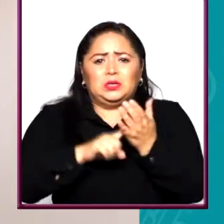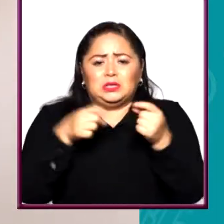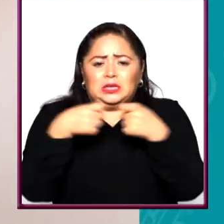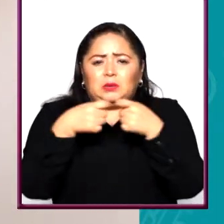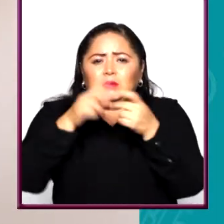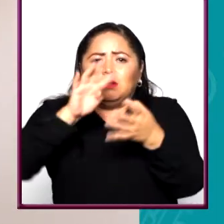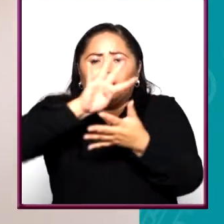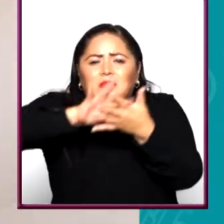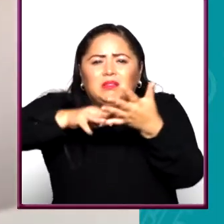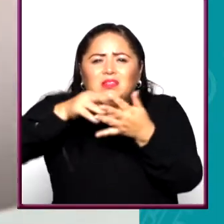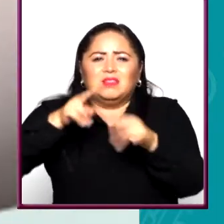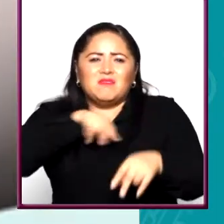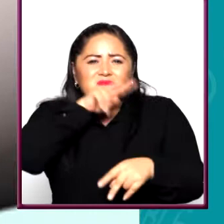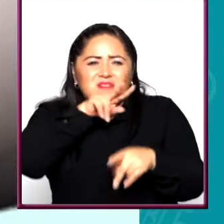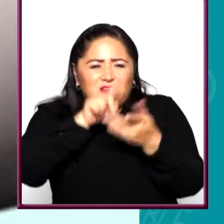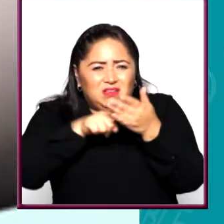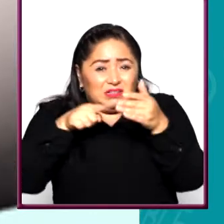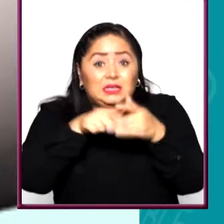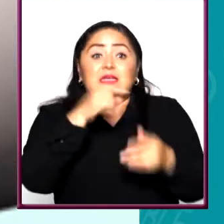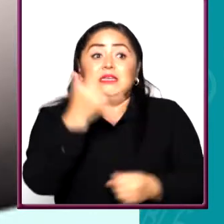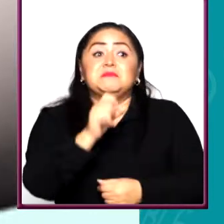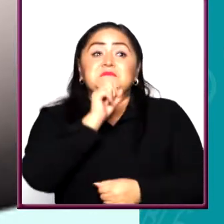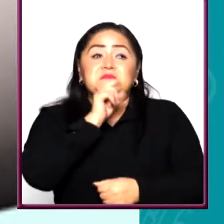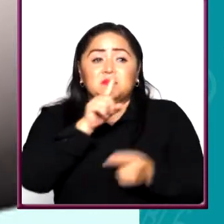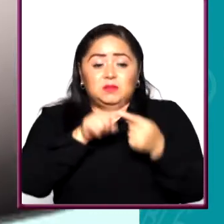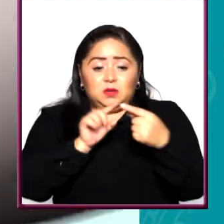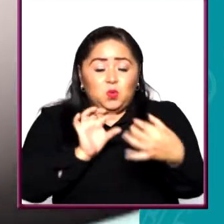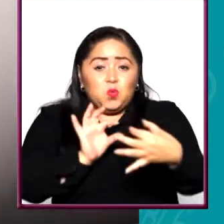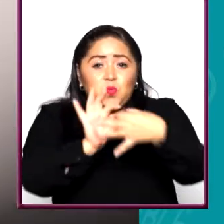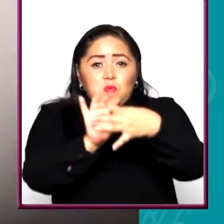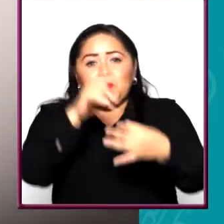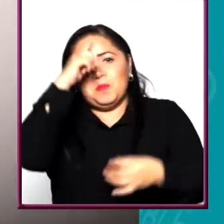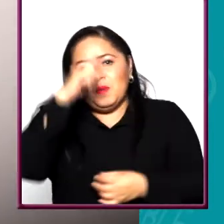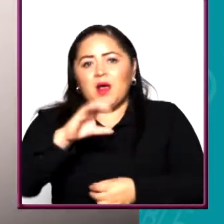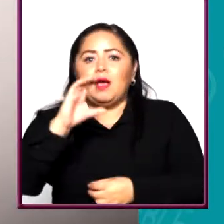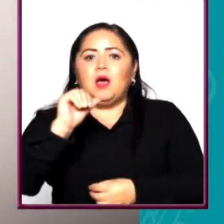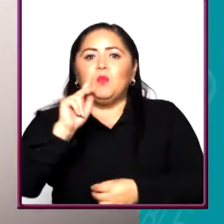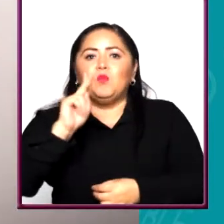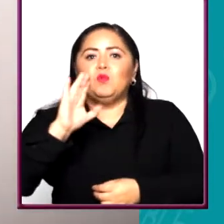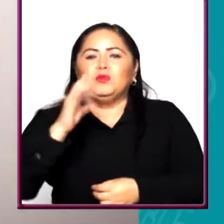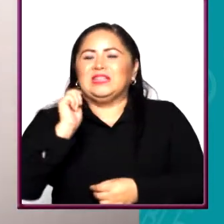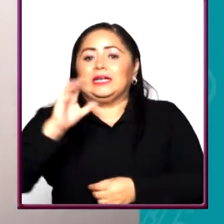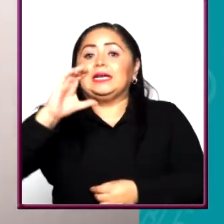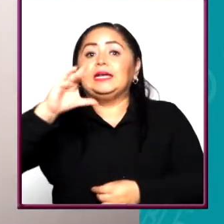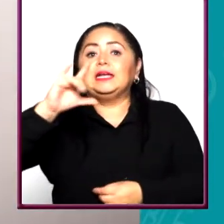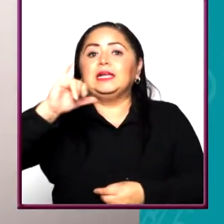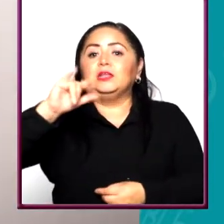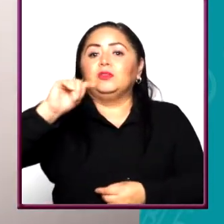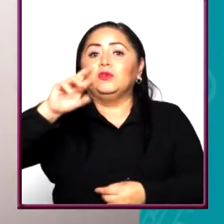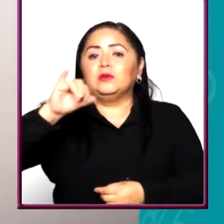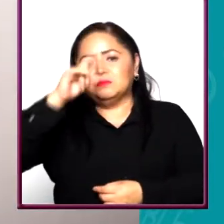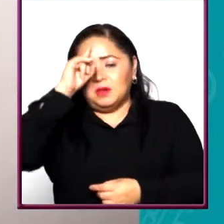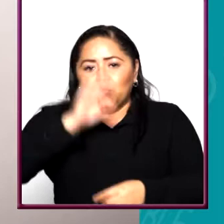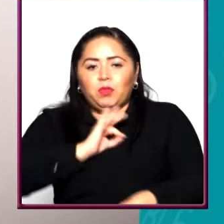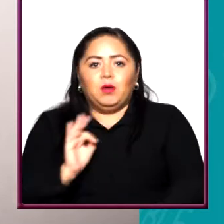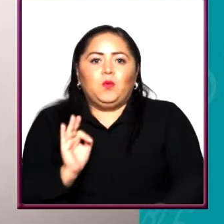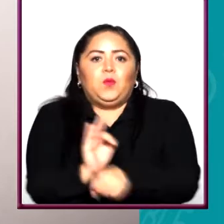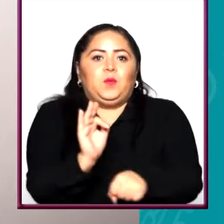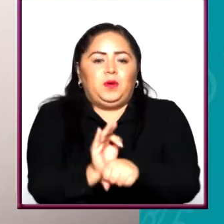de terminaciones nerviosas. Asimismo, los labios menores se unen para formar el capuchón del clítoris y cubrirlo.